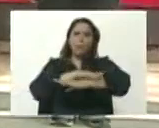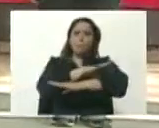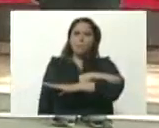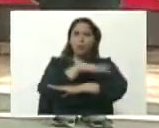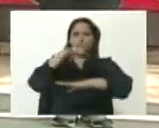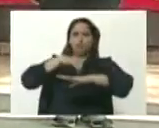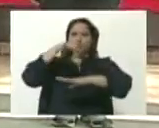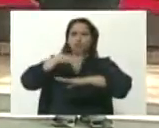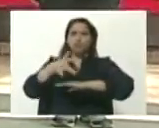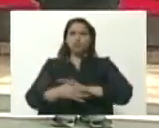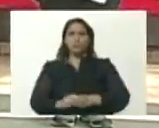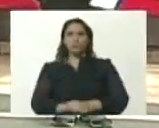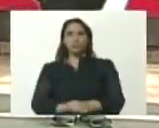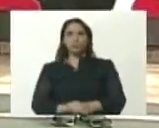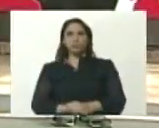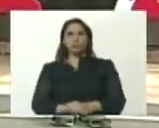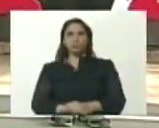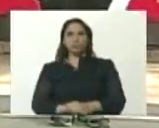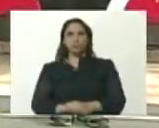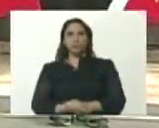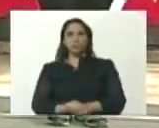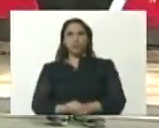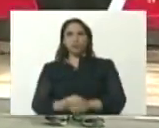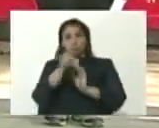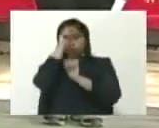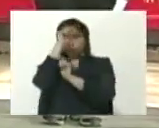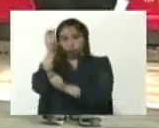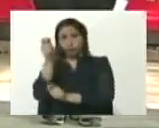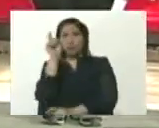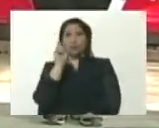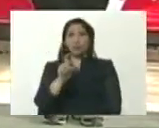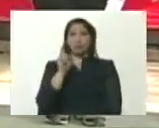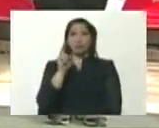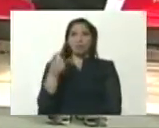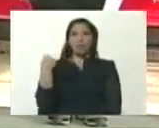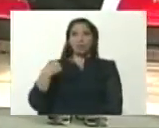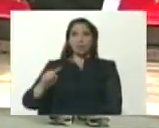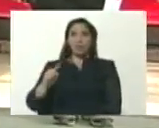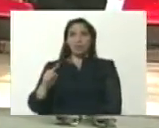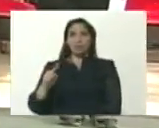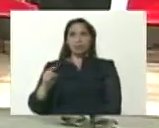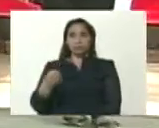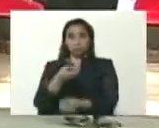a cara y reconociendo las necesidades que tienen ellos.